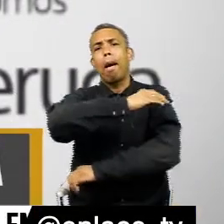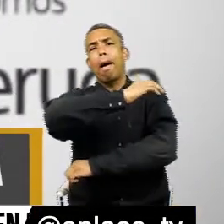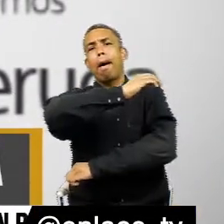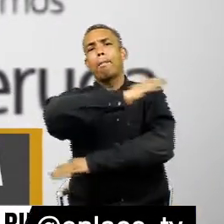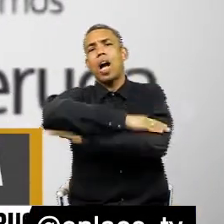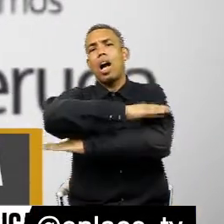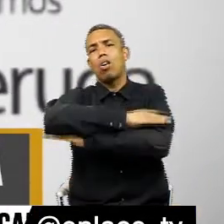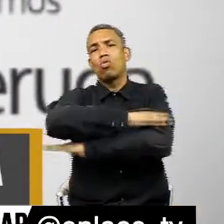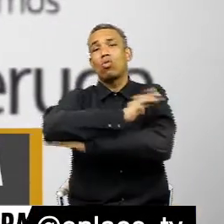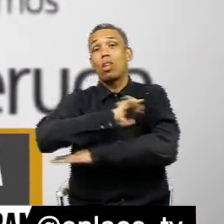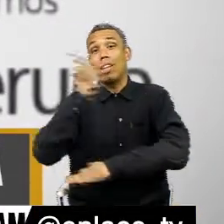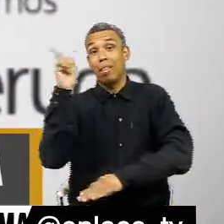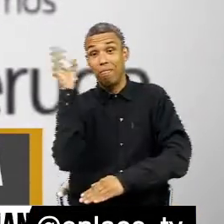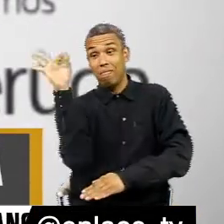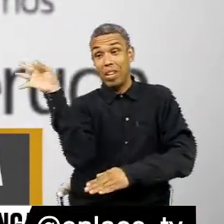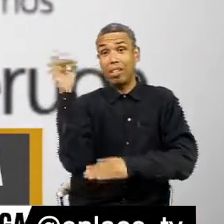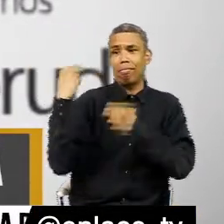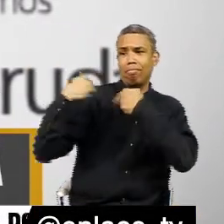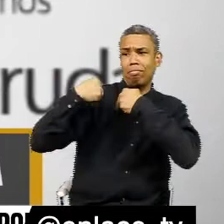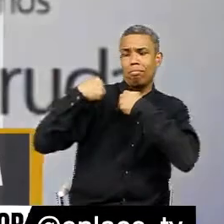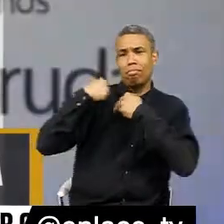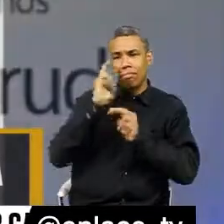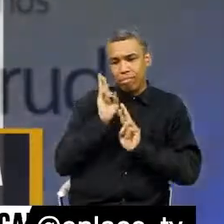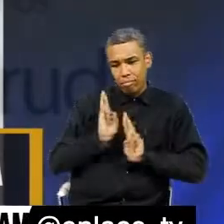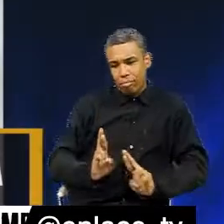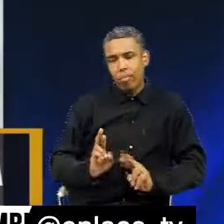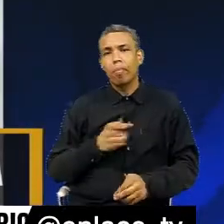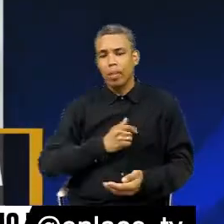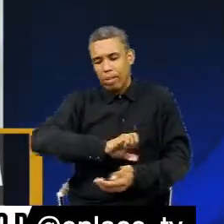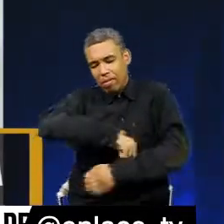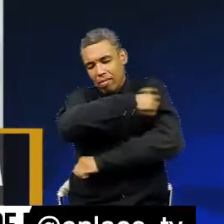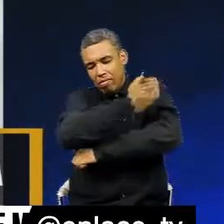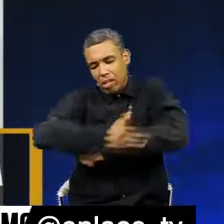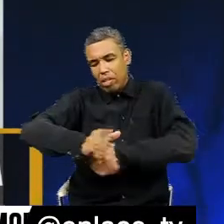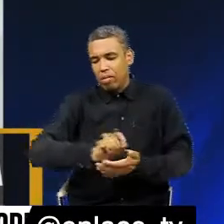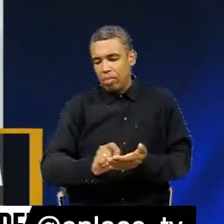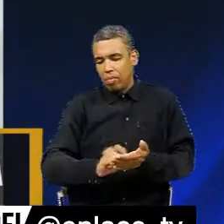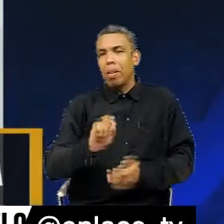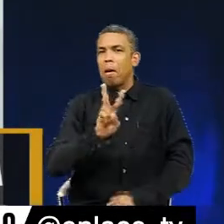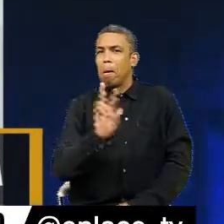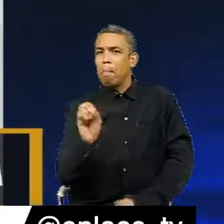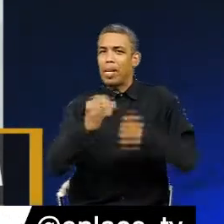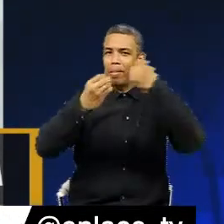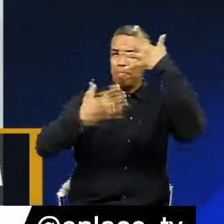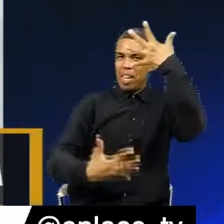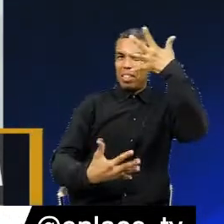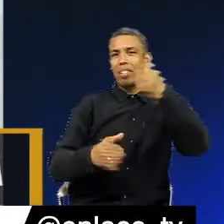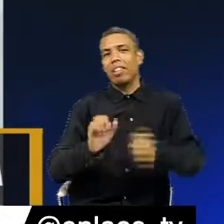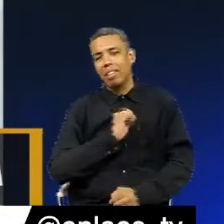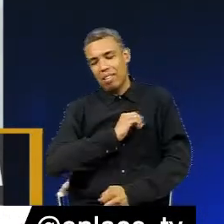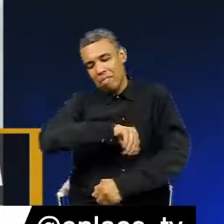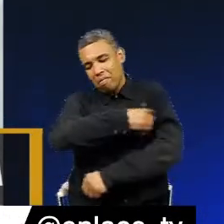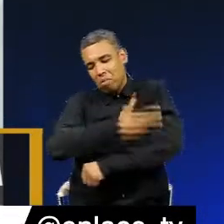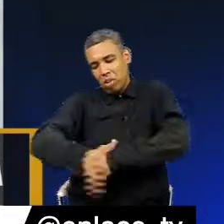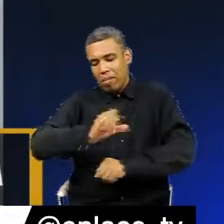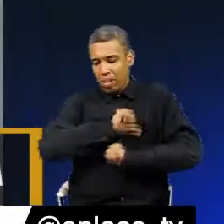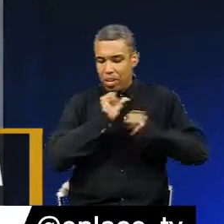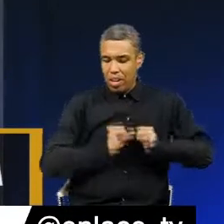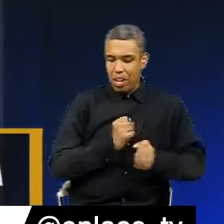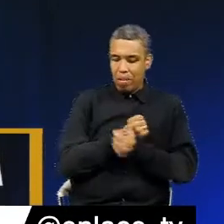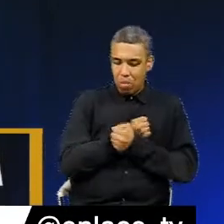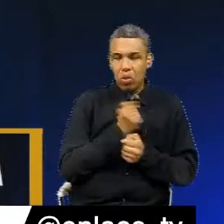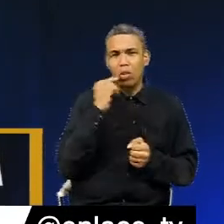se encuentran 20 poemas de amor y una canción desesperada, Crepusculario, Residencia en la Tierra,